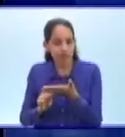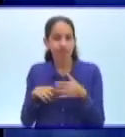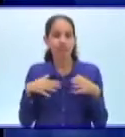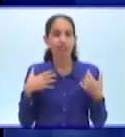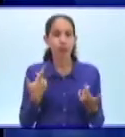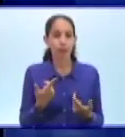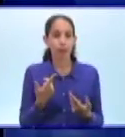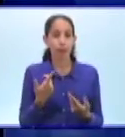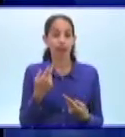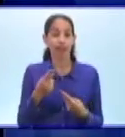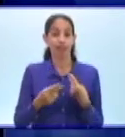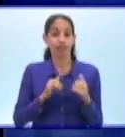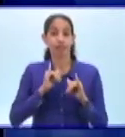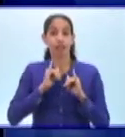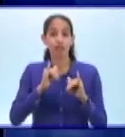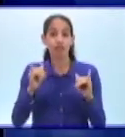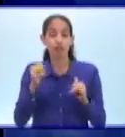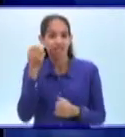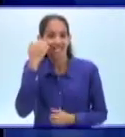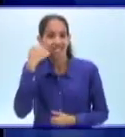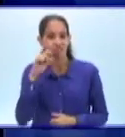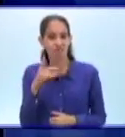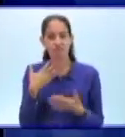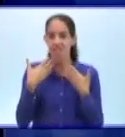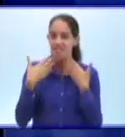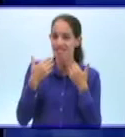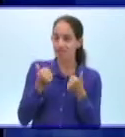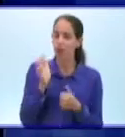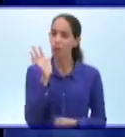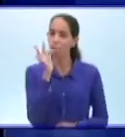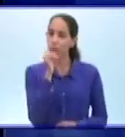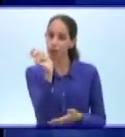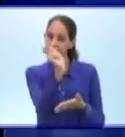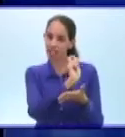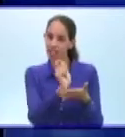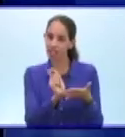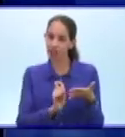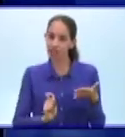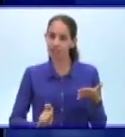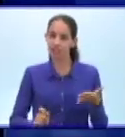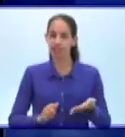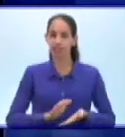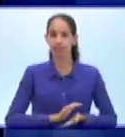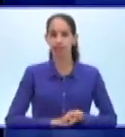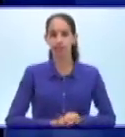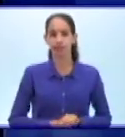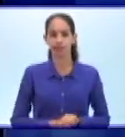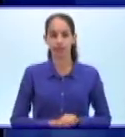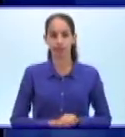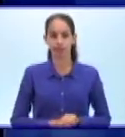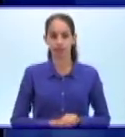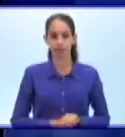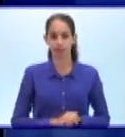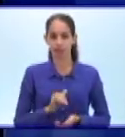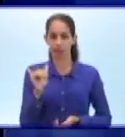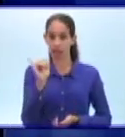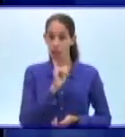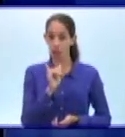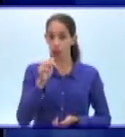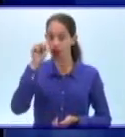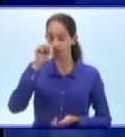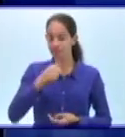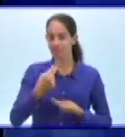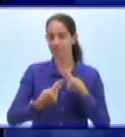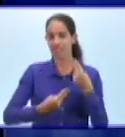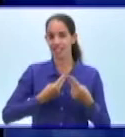más información. De igual manera, procedan con la actividad que acaban de hacer. Pongan